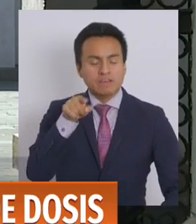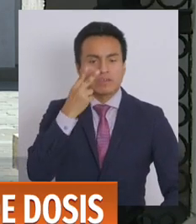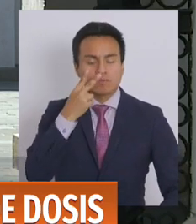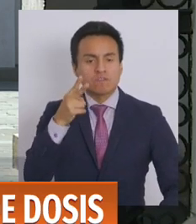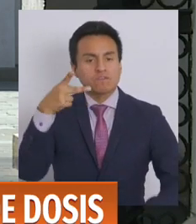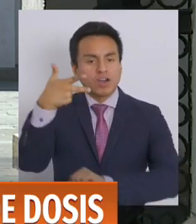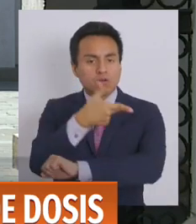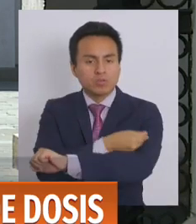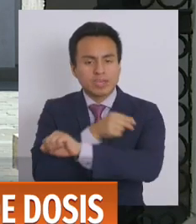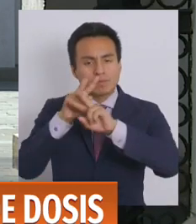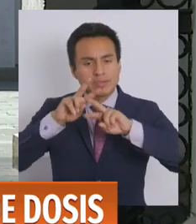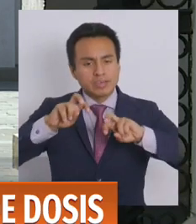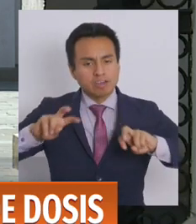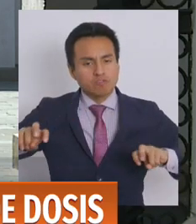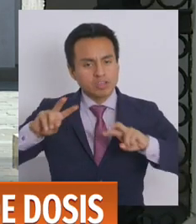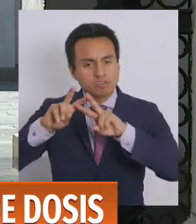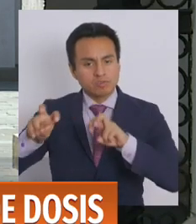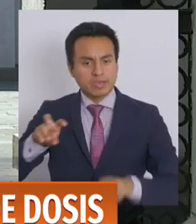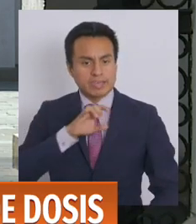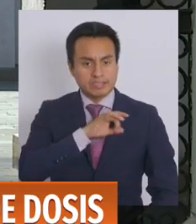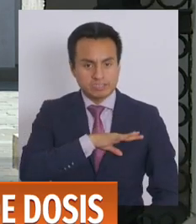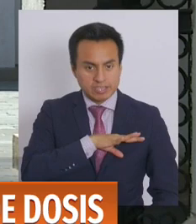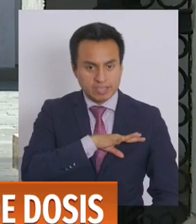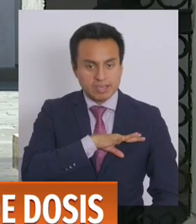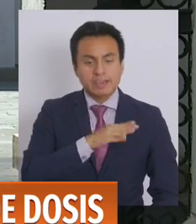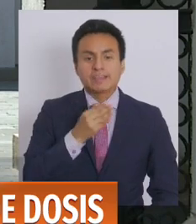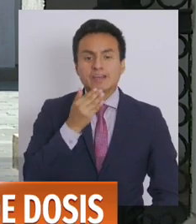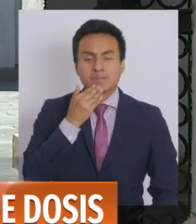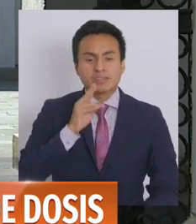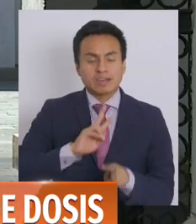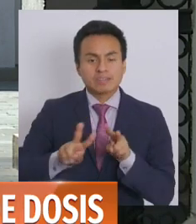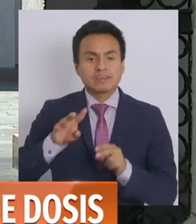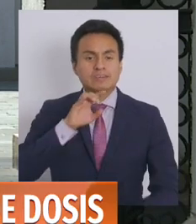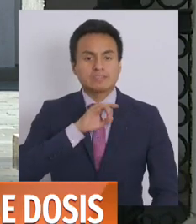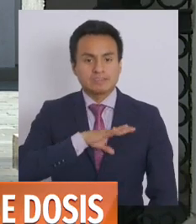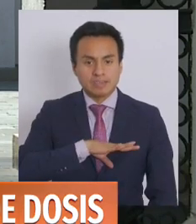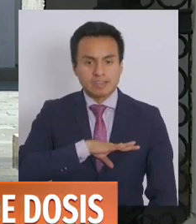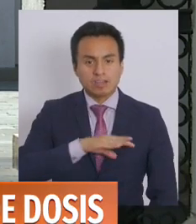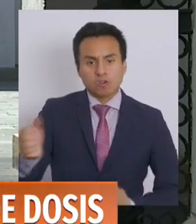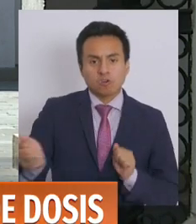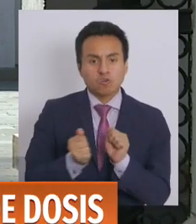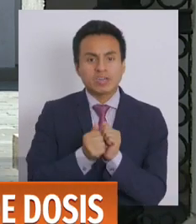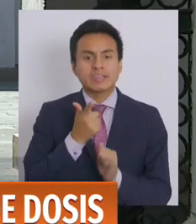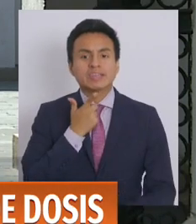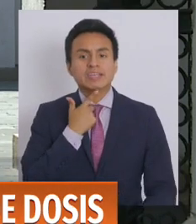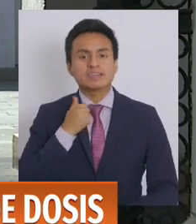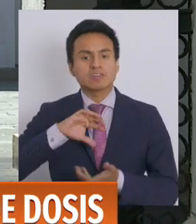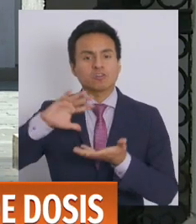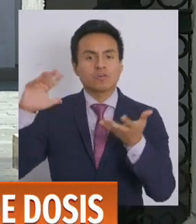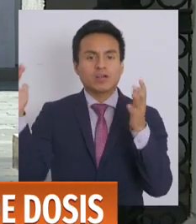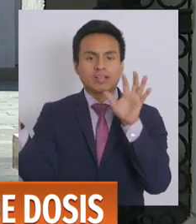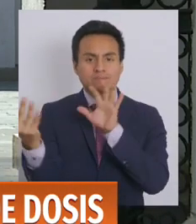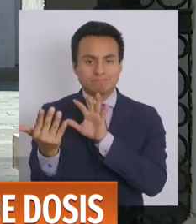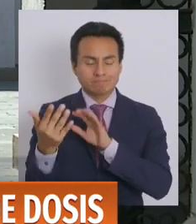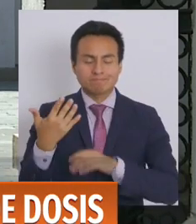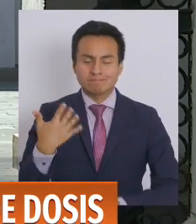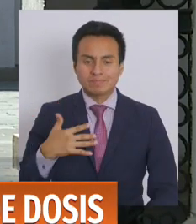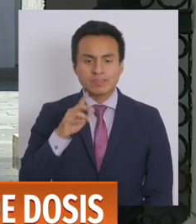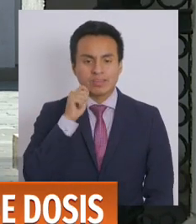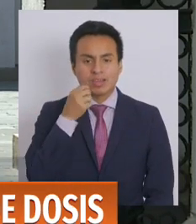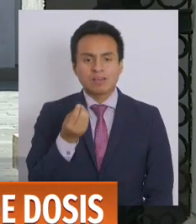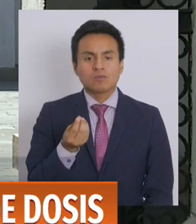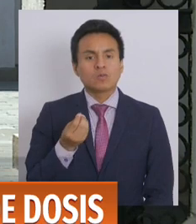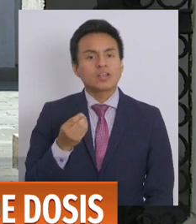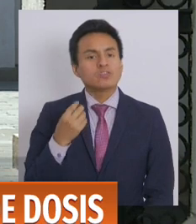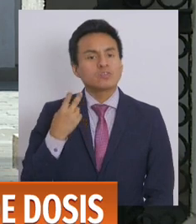través de investigación que se hace en Chile y que se hace en Chile con interés global. Por lo tanto, buena